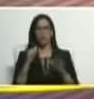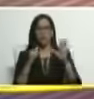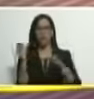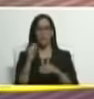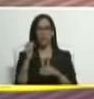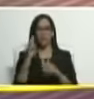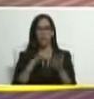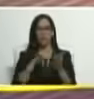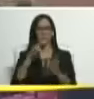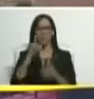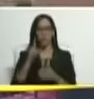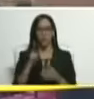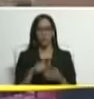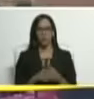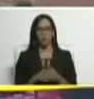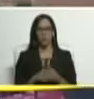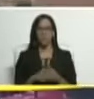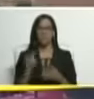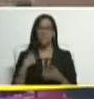2021, en medio de la pandemia.